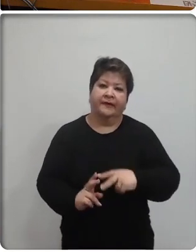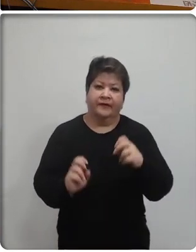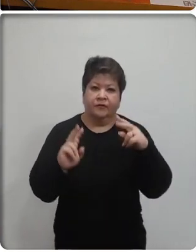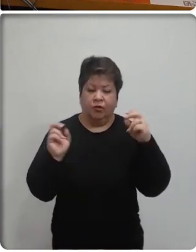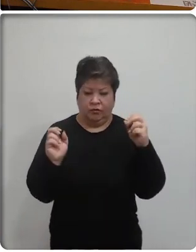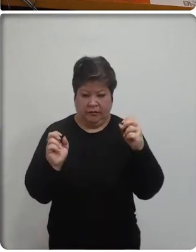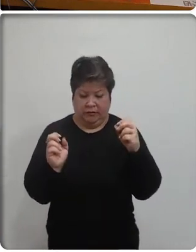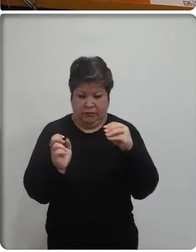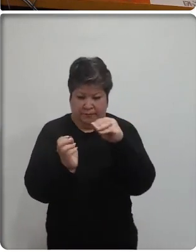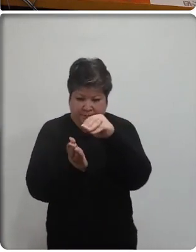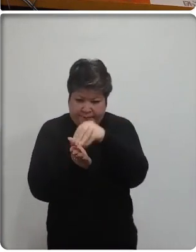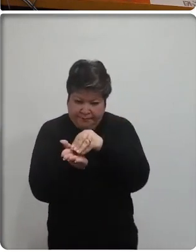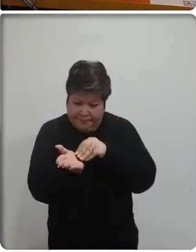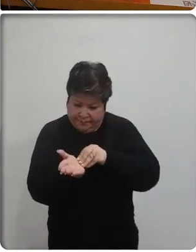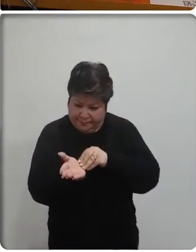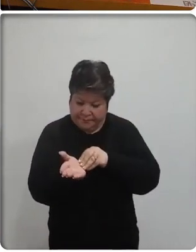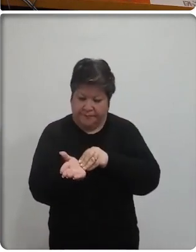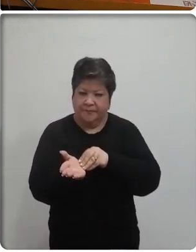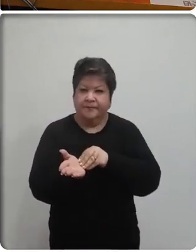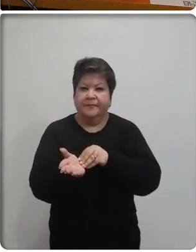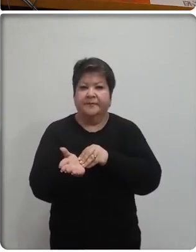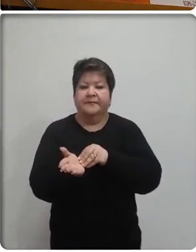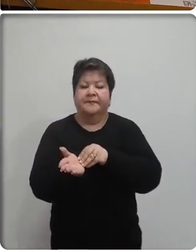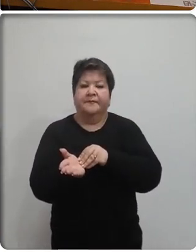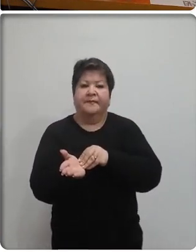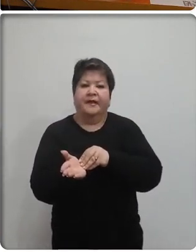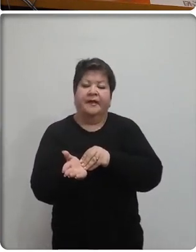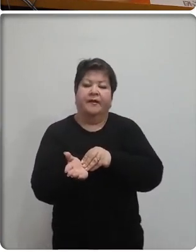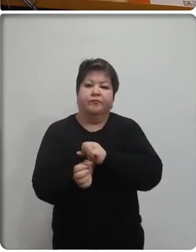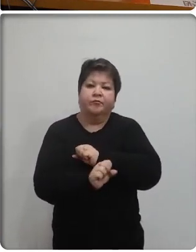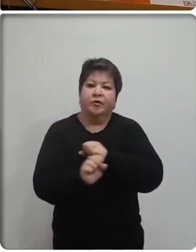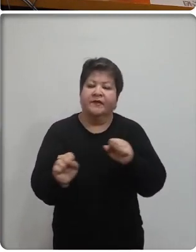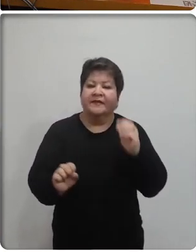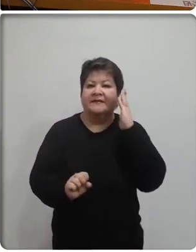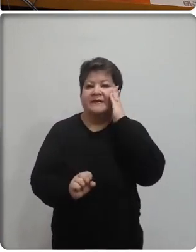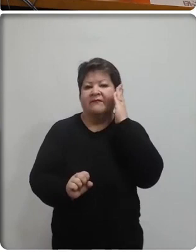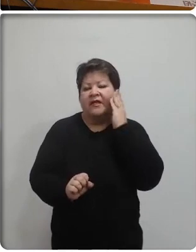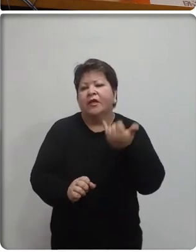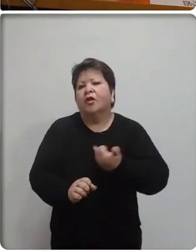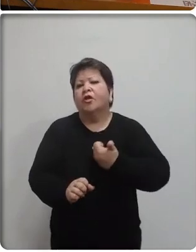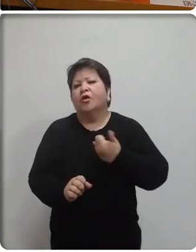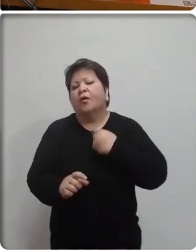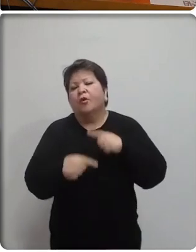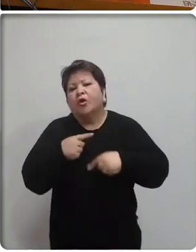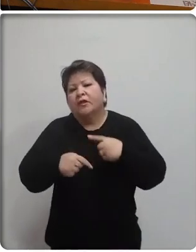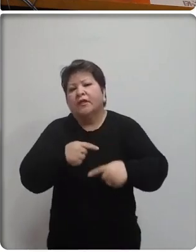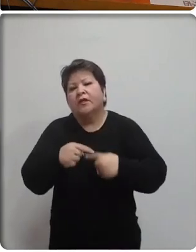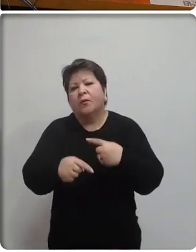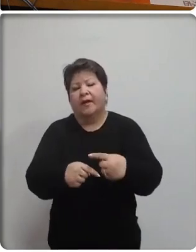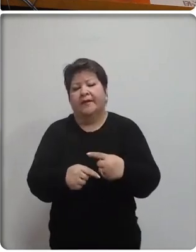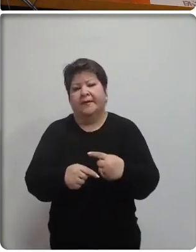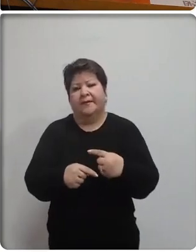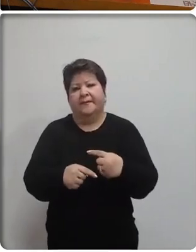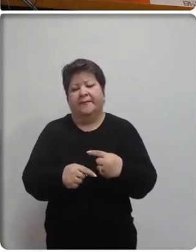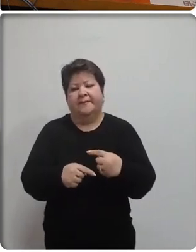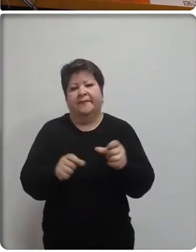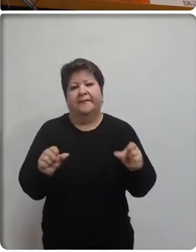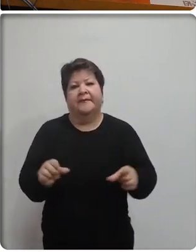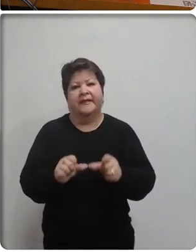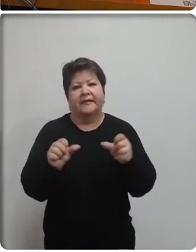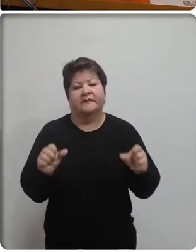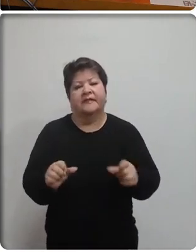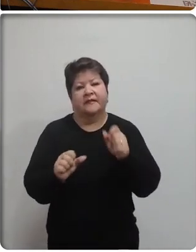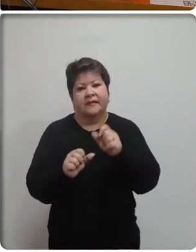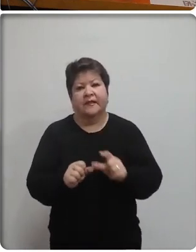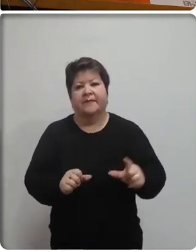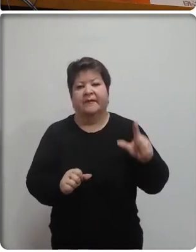basal y los desafíos y las oportunidades para la implementación de lo que son las líneas de acción para diseñar e implementar lo que es el centro